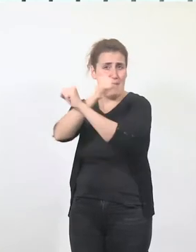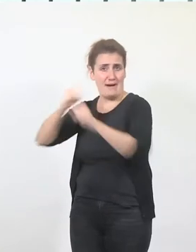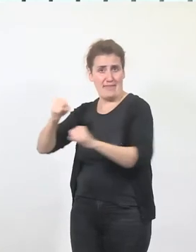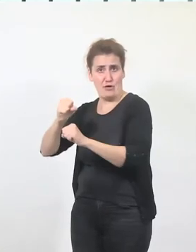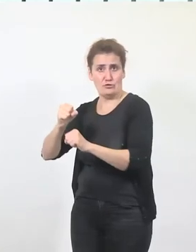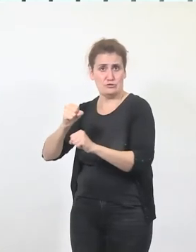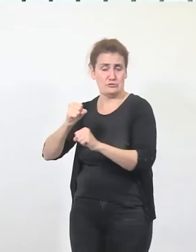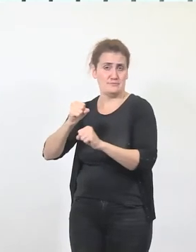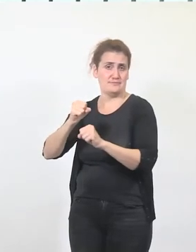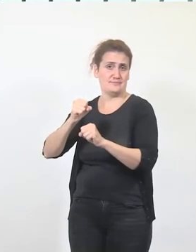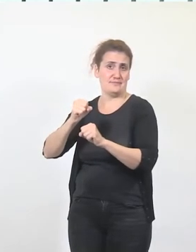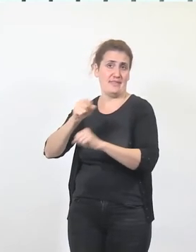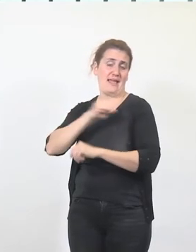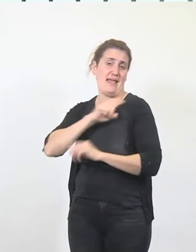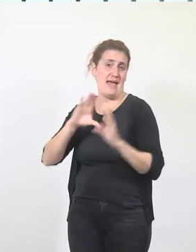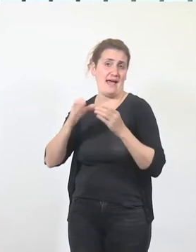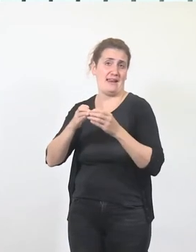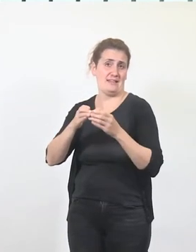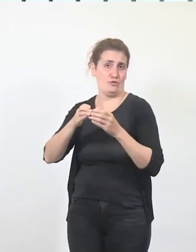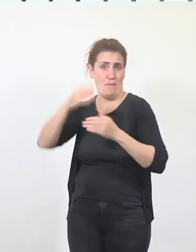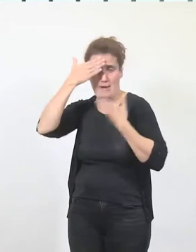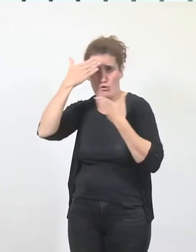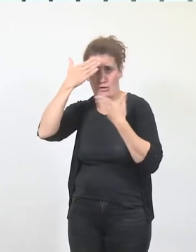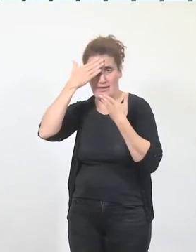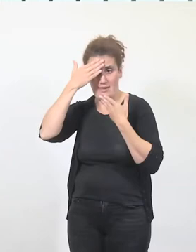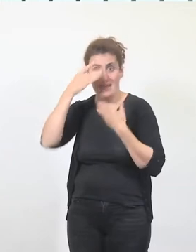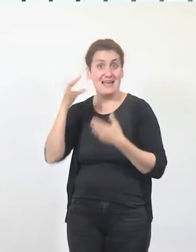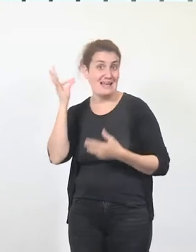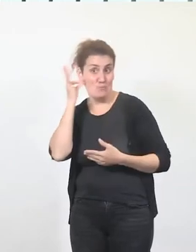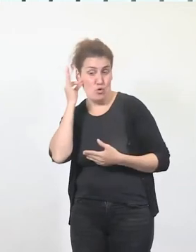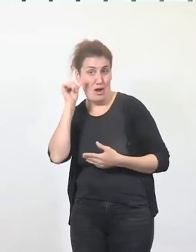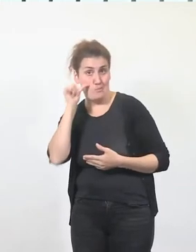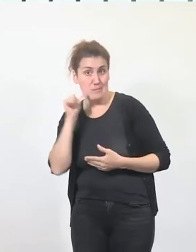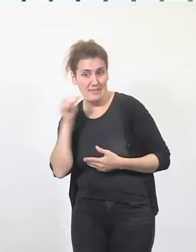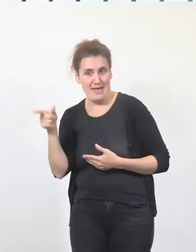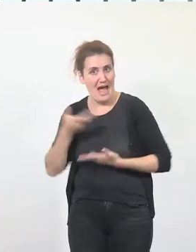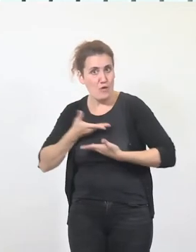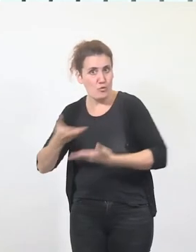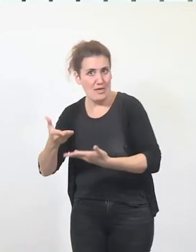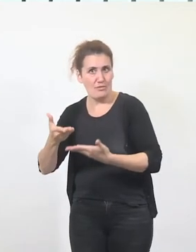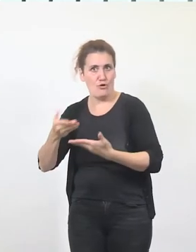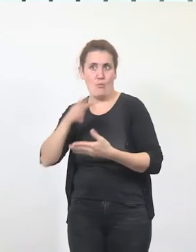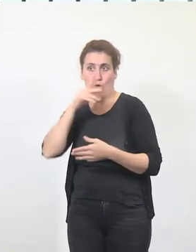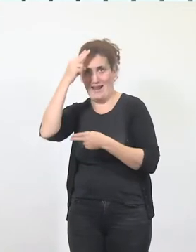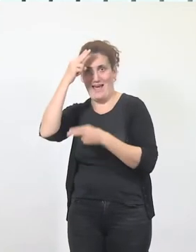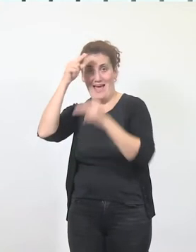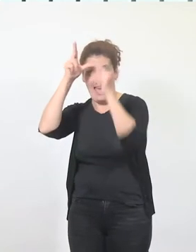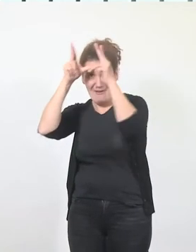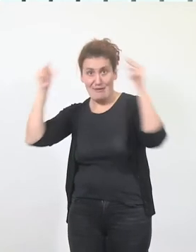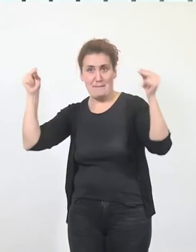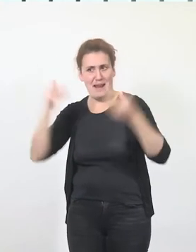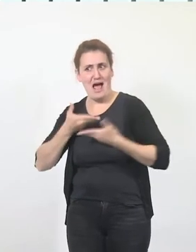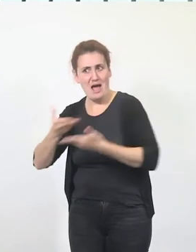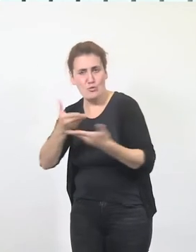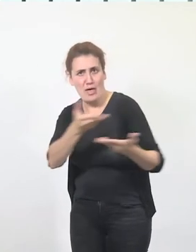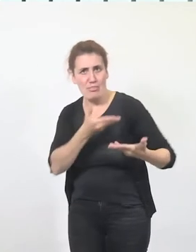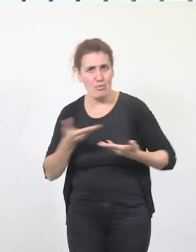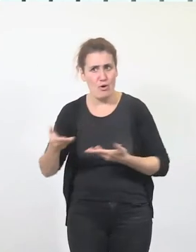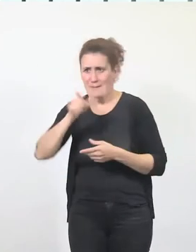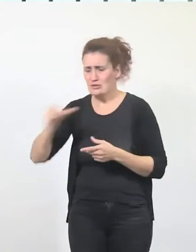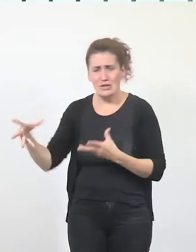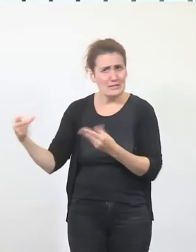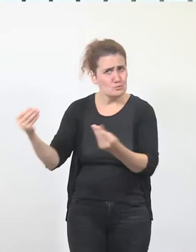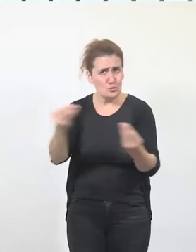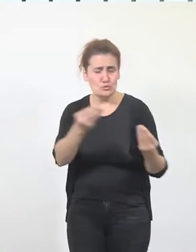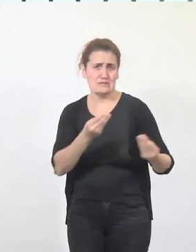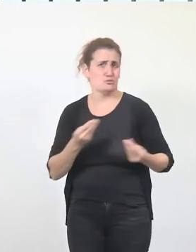del ejército marroquí. Ella estaba ayudando a las personas, porque era enfermera, estaba ayudando a muchas